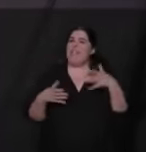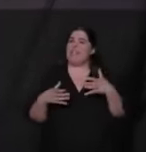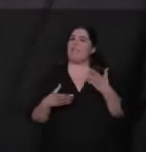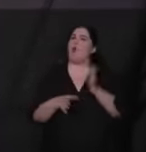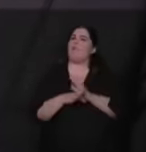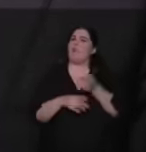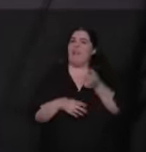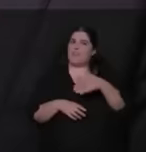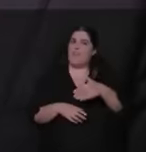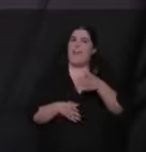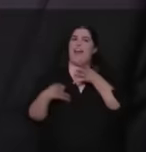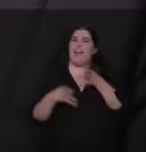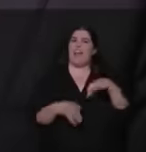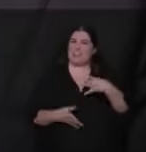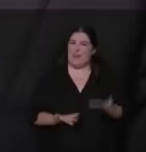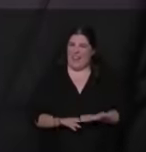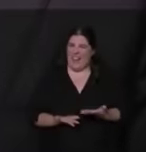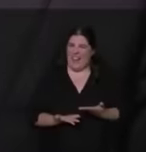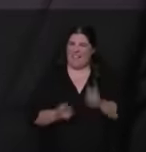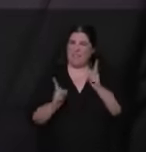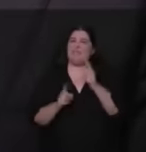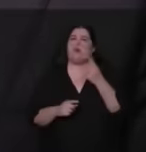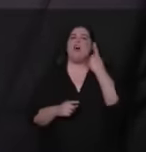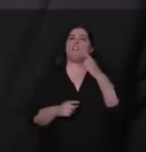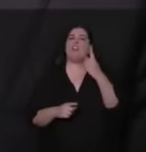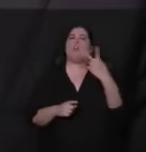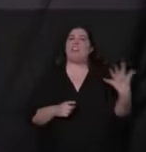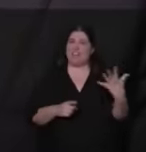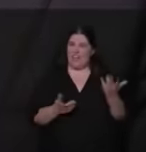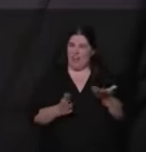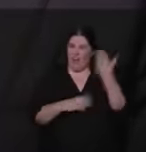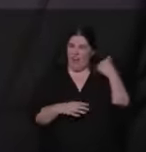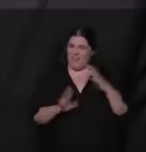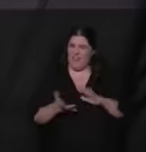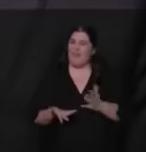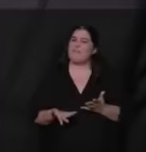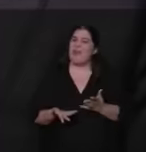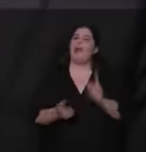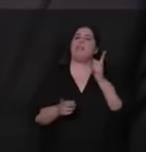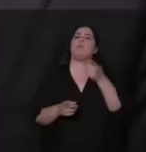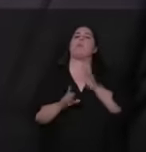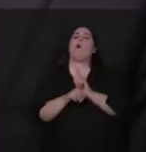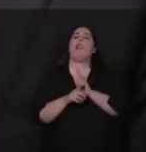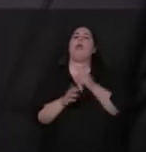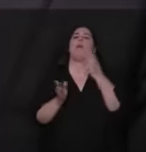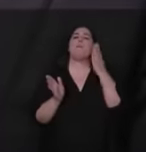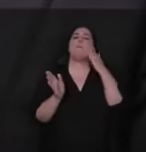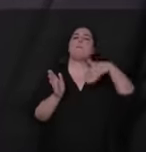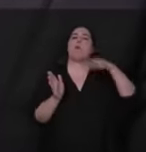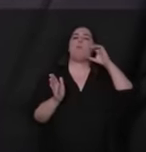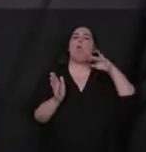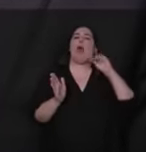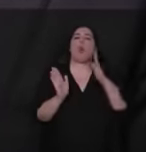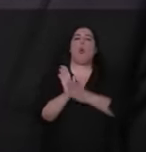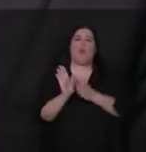borde de una guerra civil, lo que fue con la 125, o los desmadres que hicieron también, digamos, ¿no?, con el memorándum con Irán,